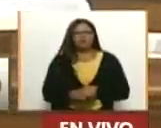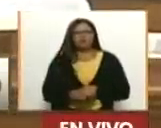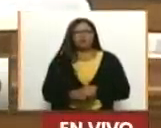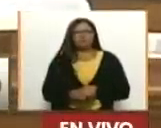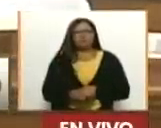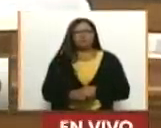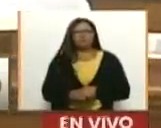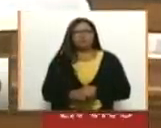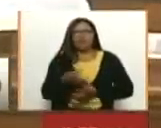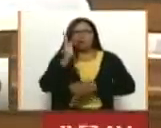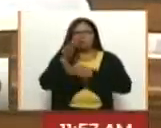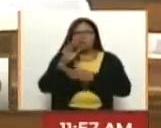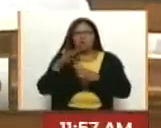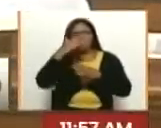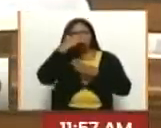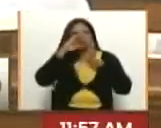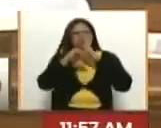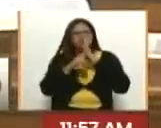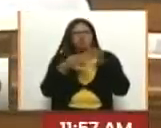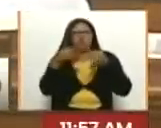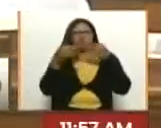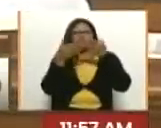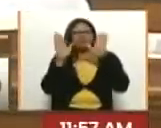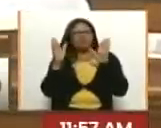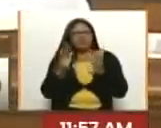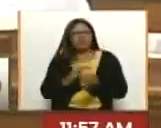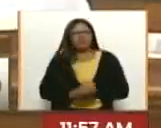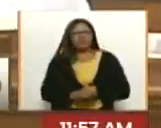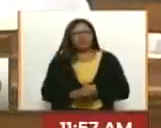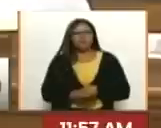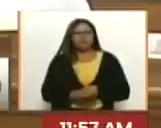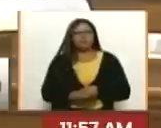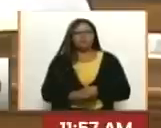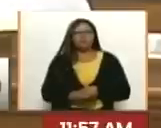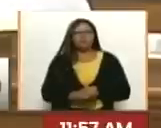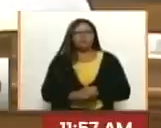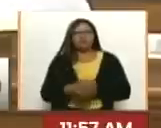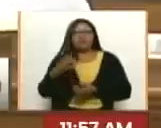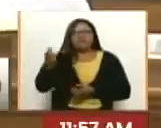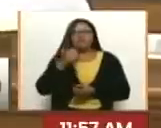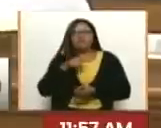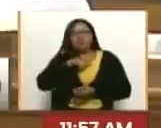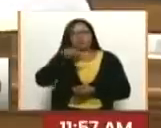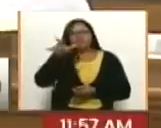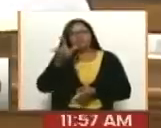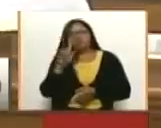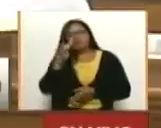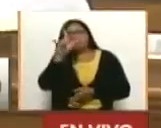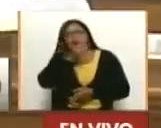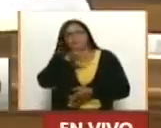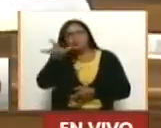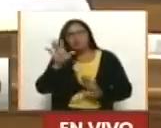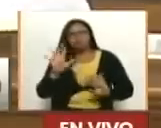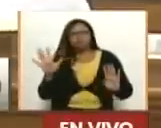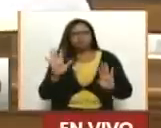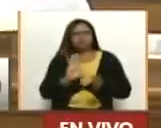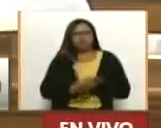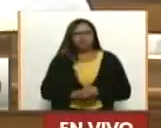acusado de corrupción con un juicio abierto, le es decomisada una avioneta, por decir algo, o un avión.